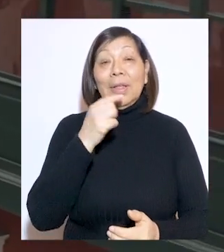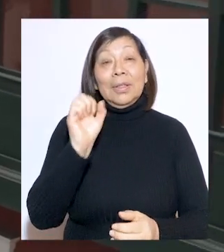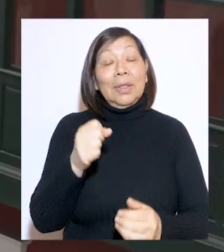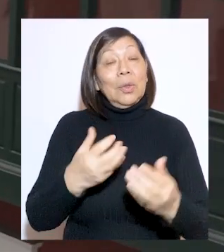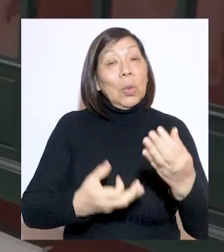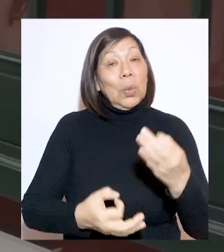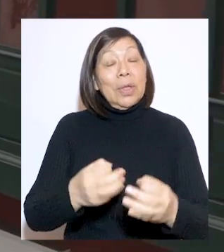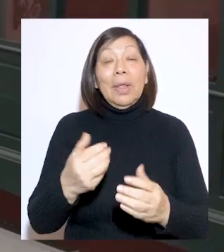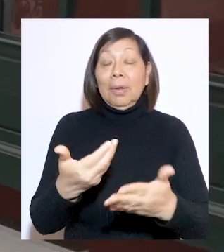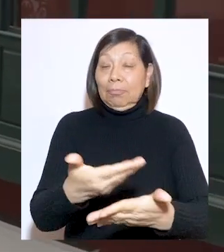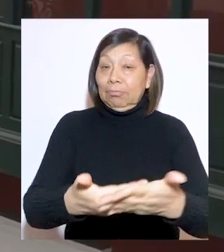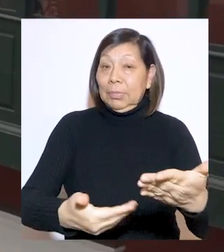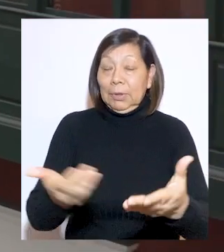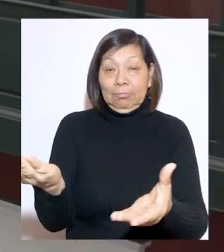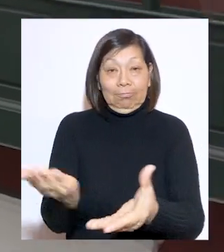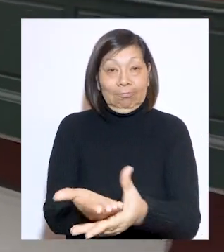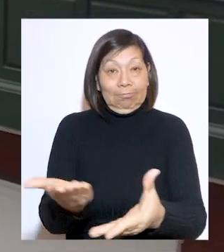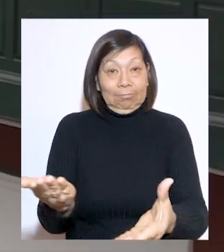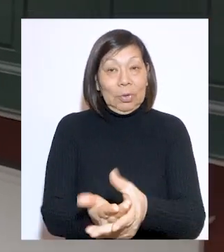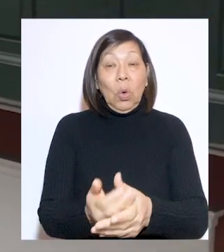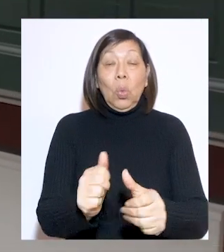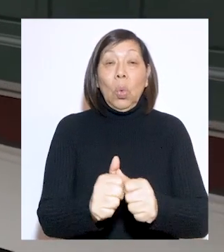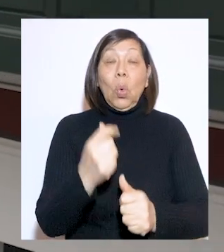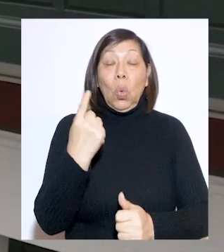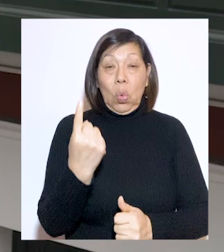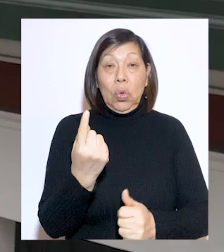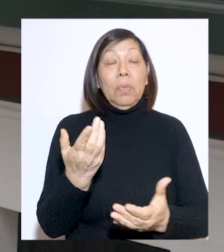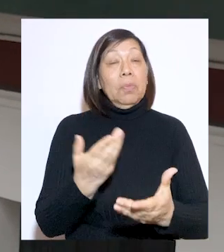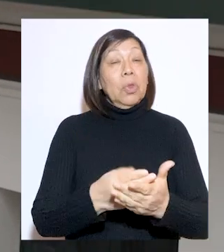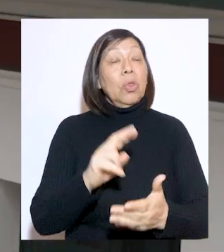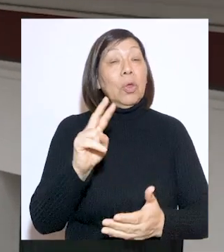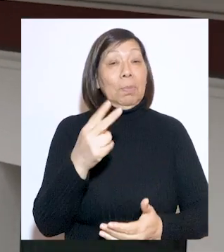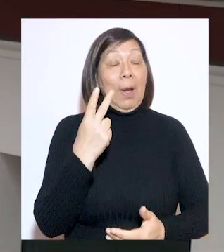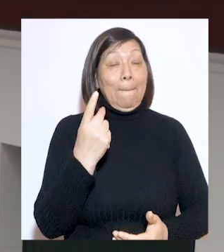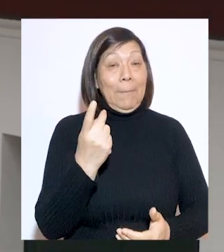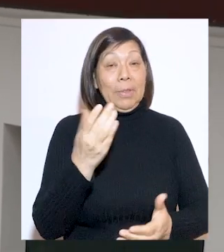en la sentencia de los expedientes acumulados número